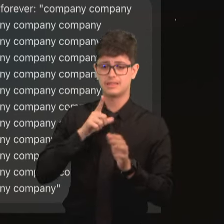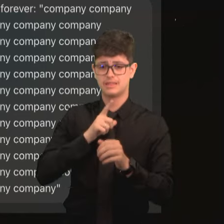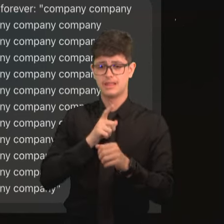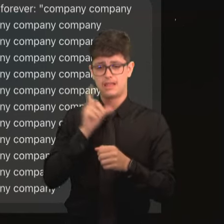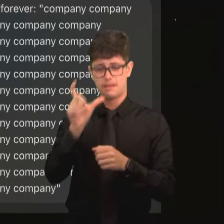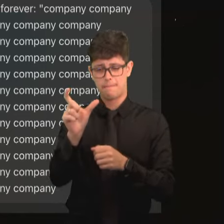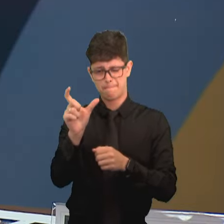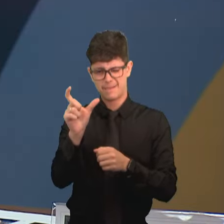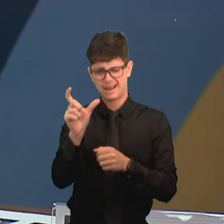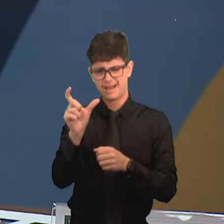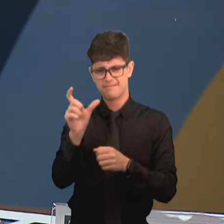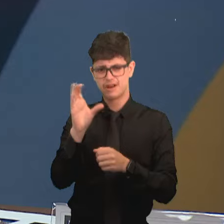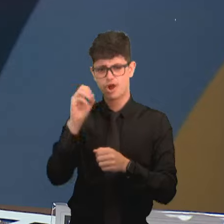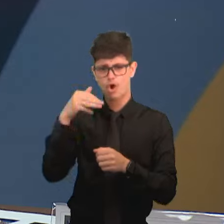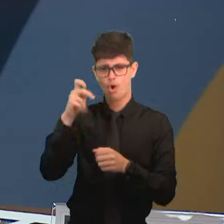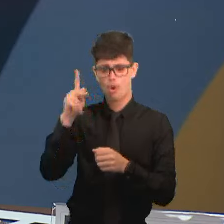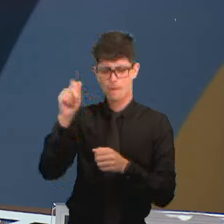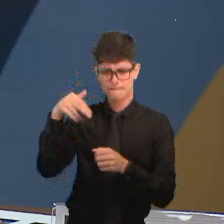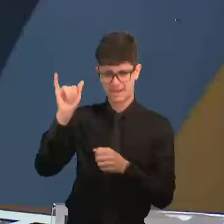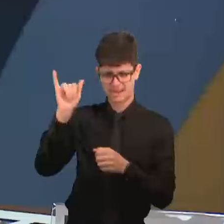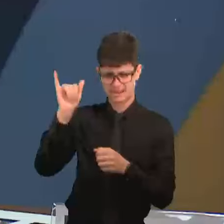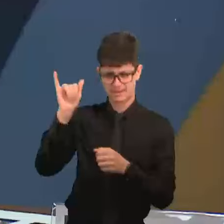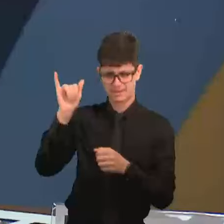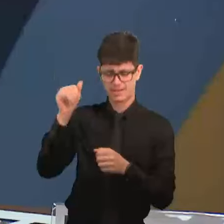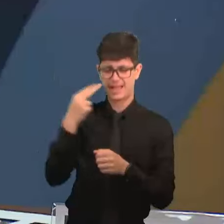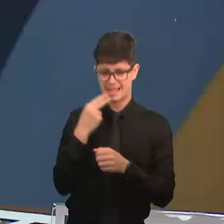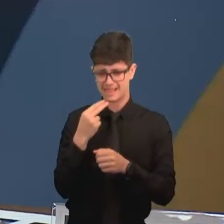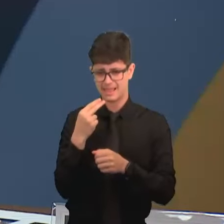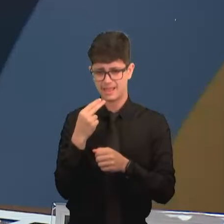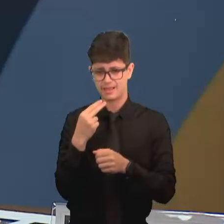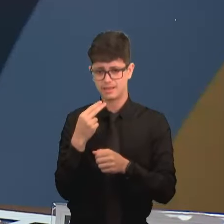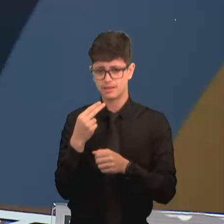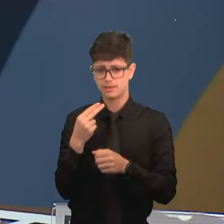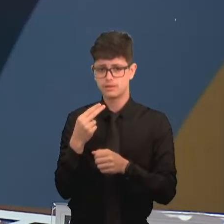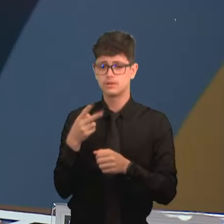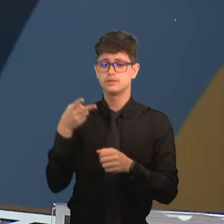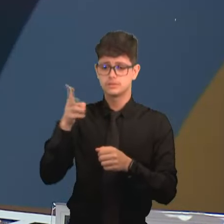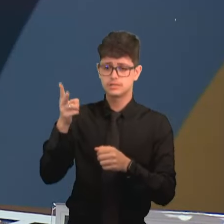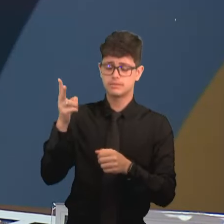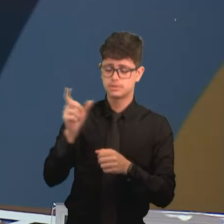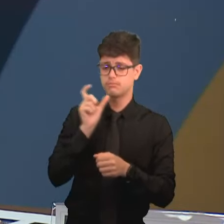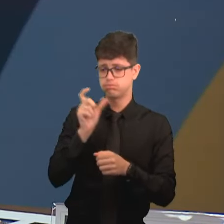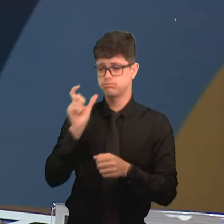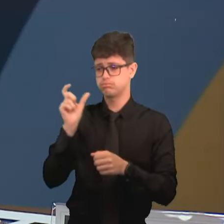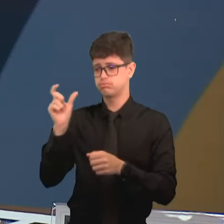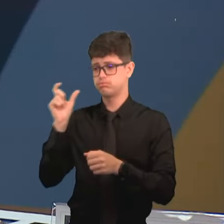palabra company para siempre, ¿qué sucedía? Es que el modelo repetía